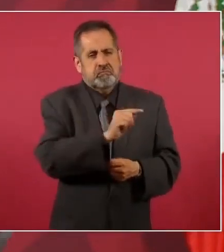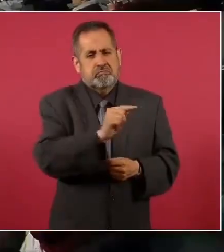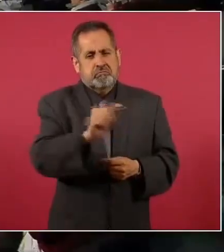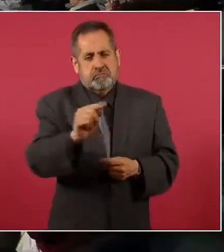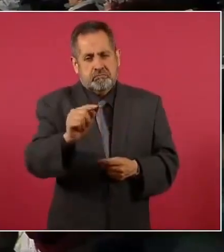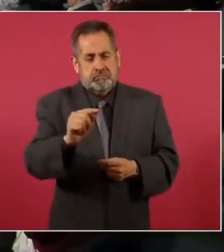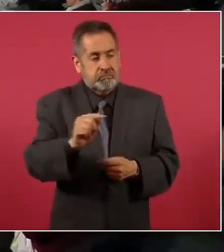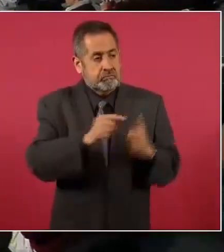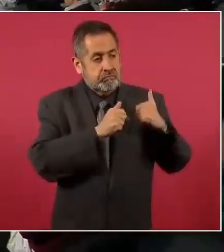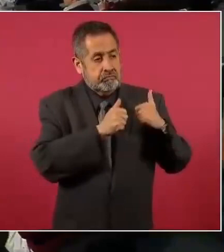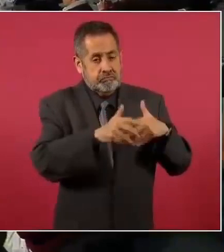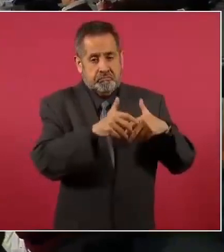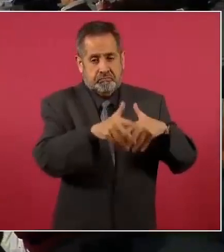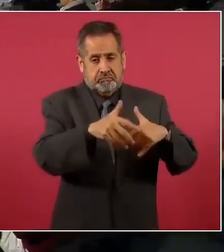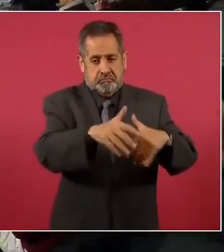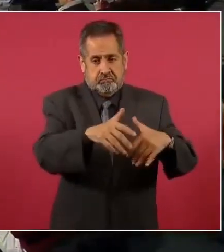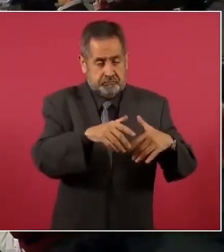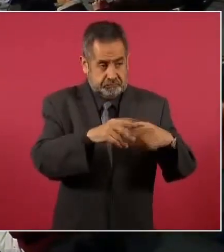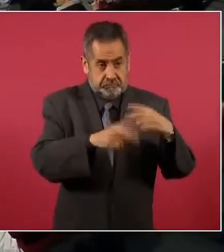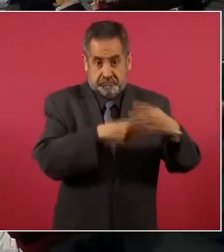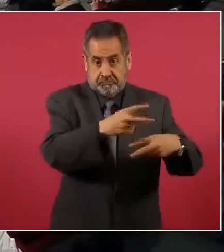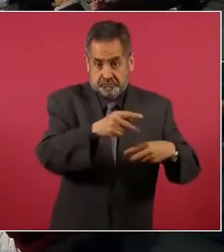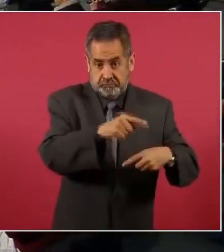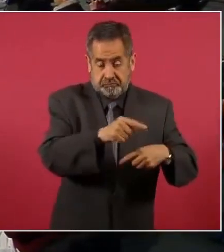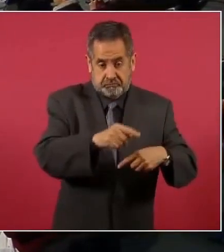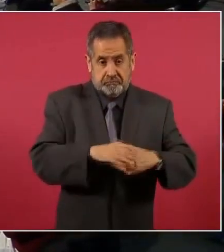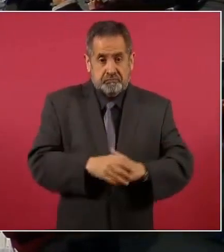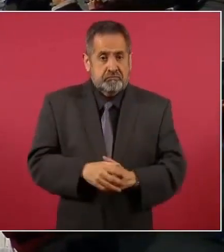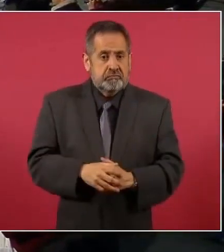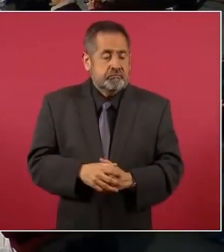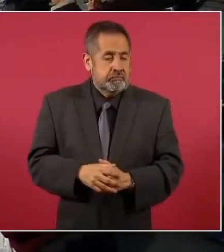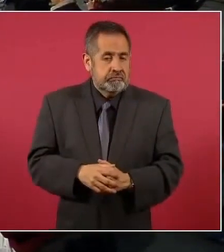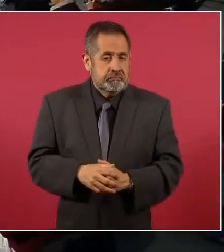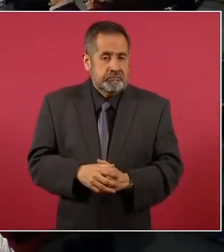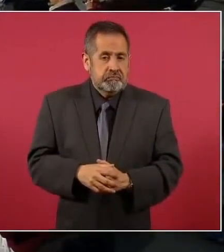de los que fueron a la marcha, pues estaban